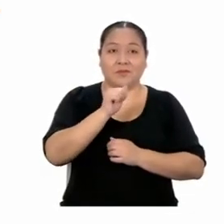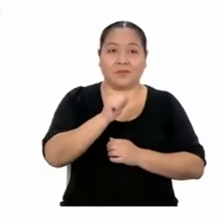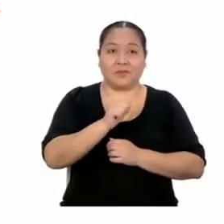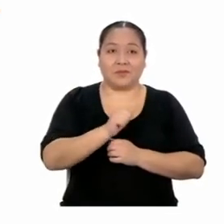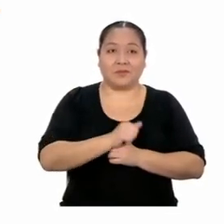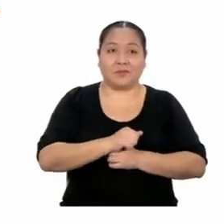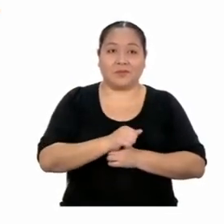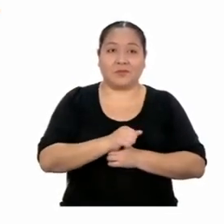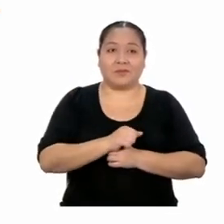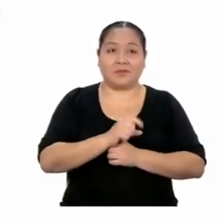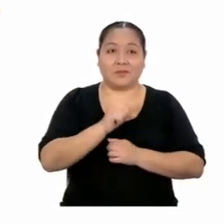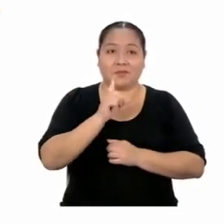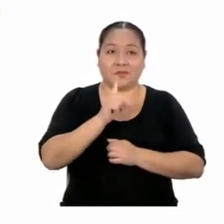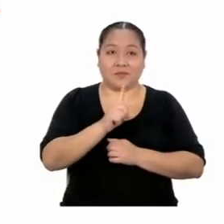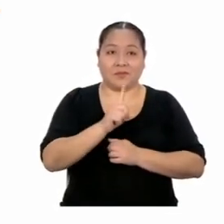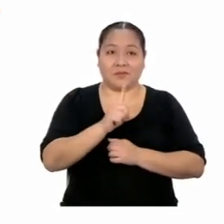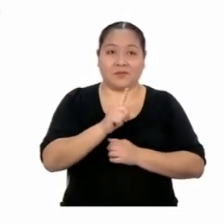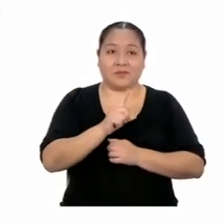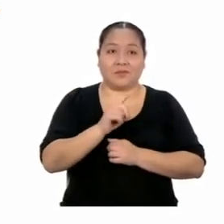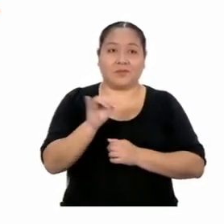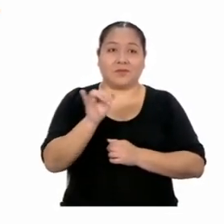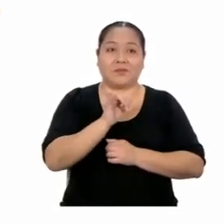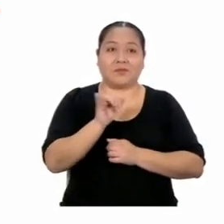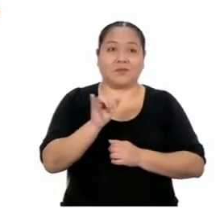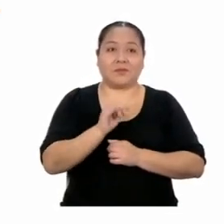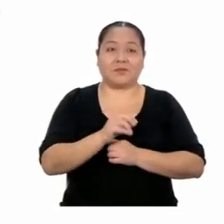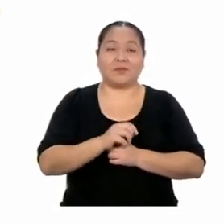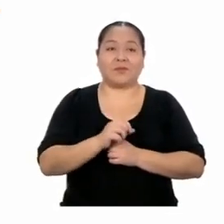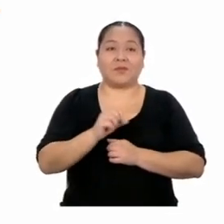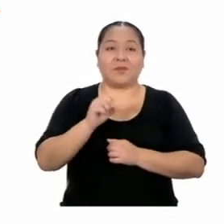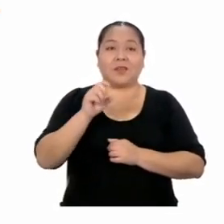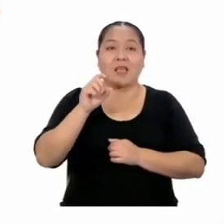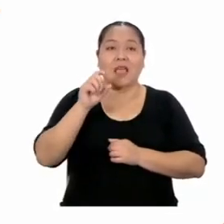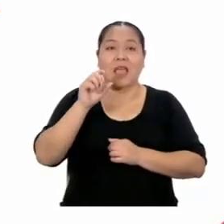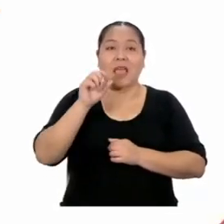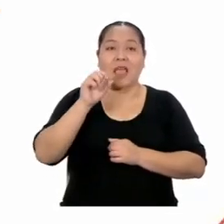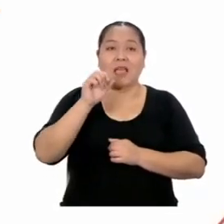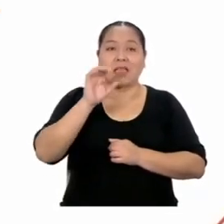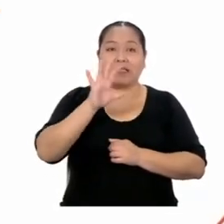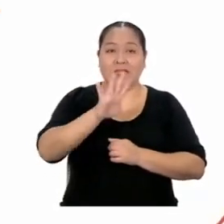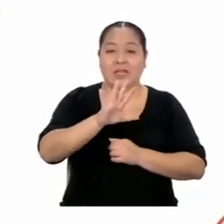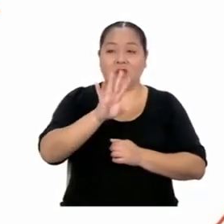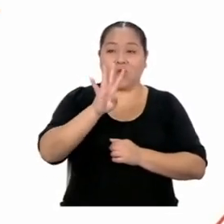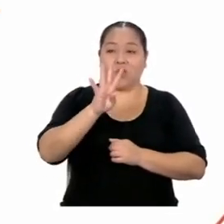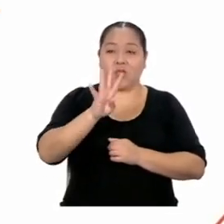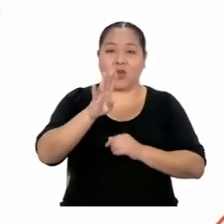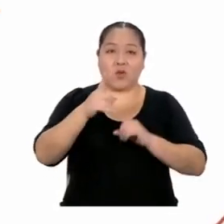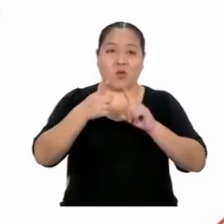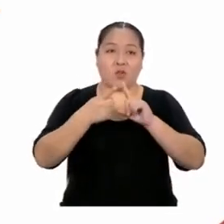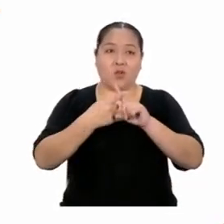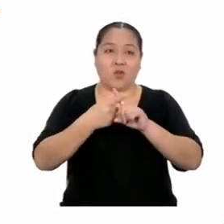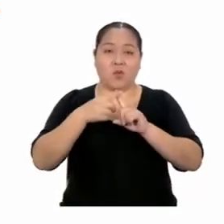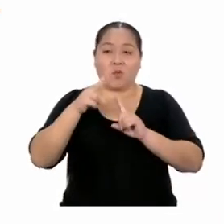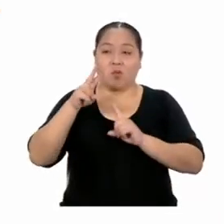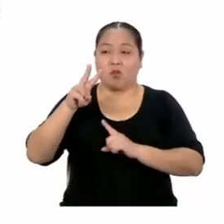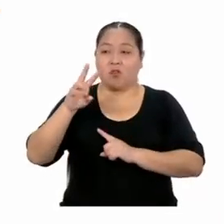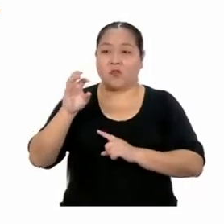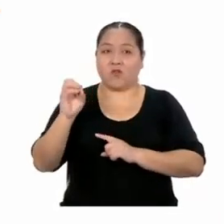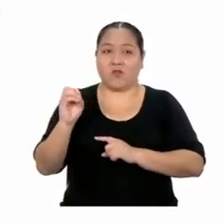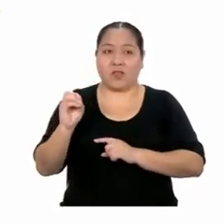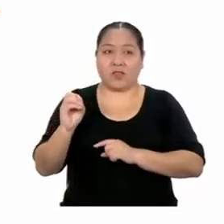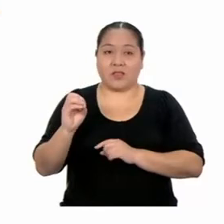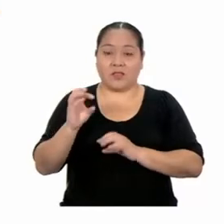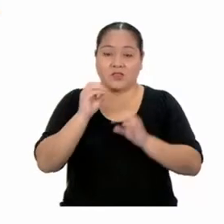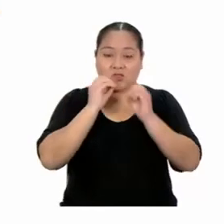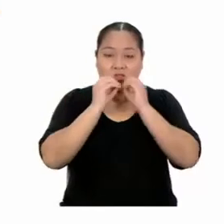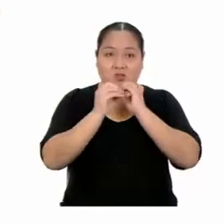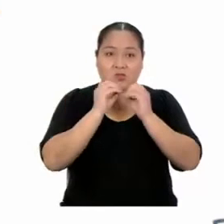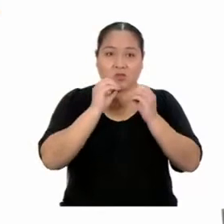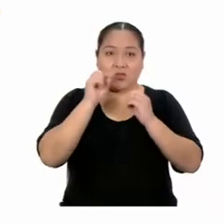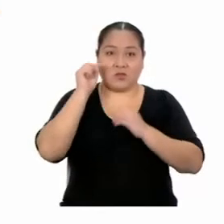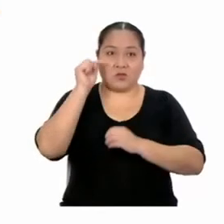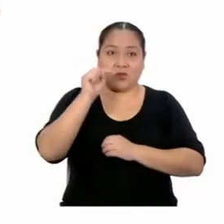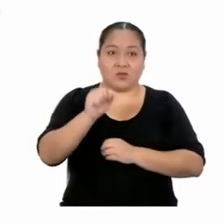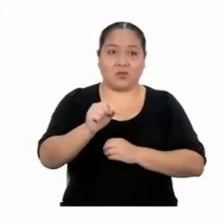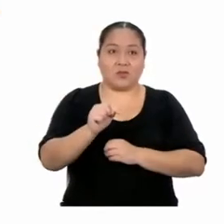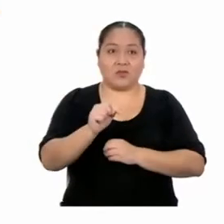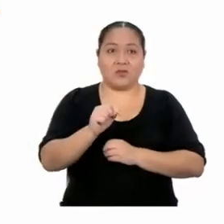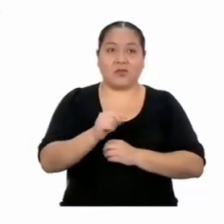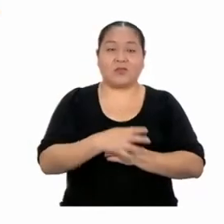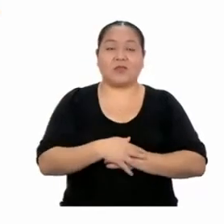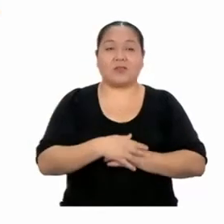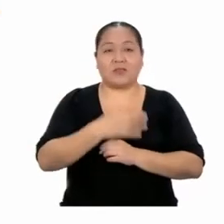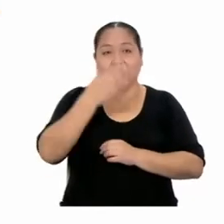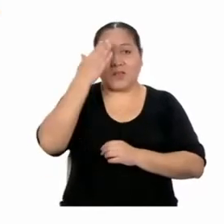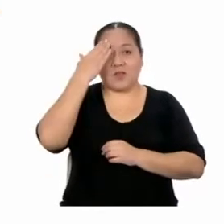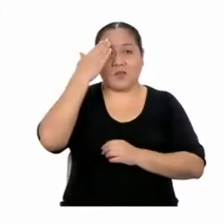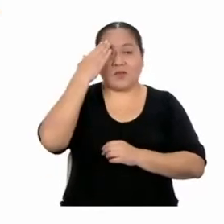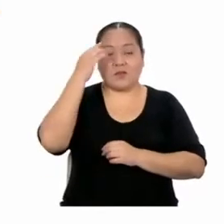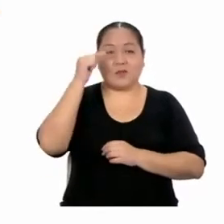rectángulo 1 es igual a 54 por 20. Si resolvemos la operación,